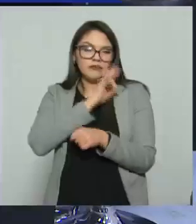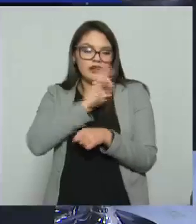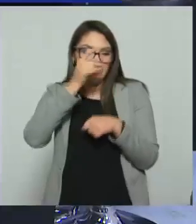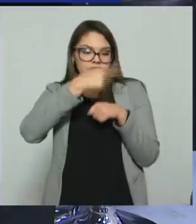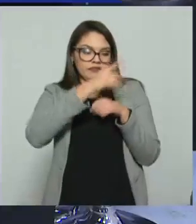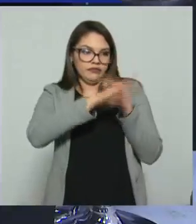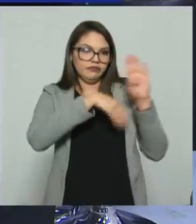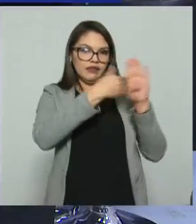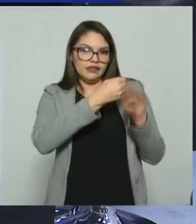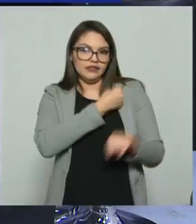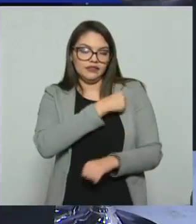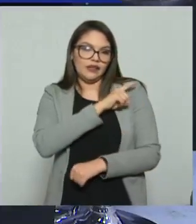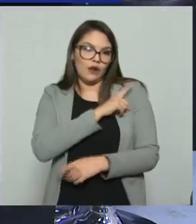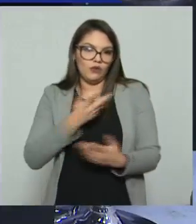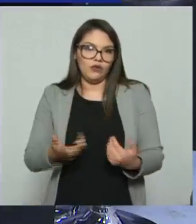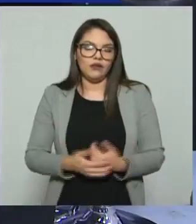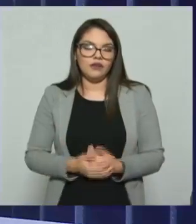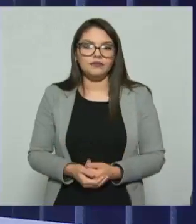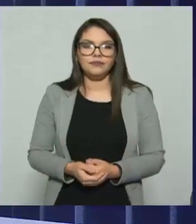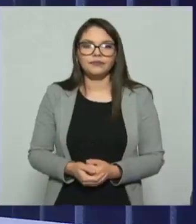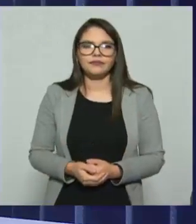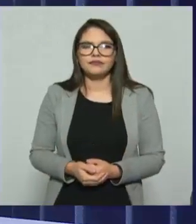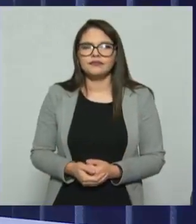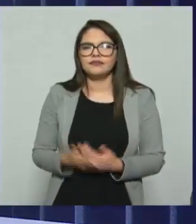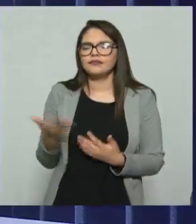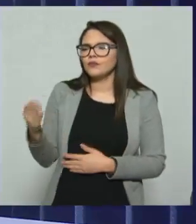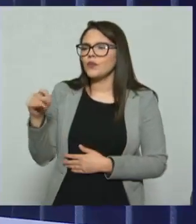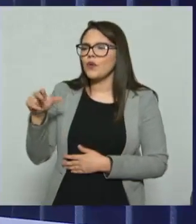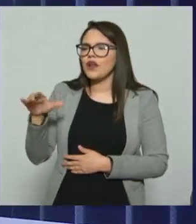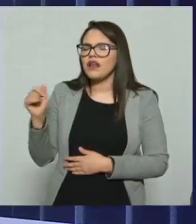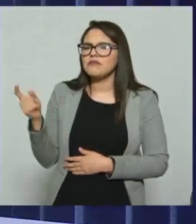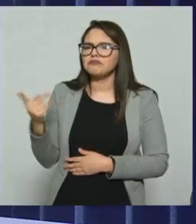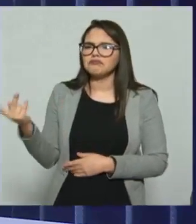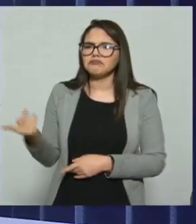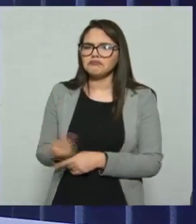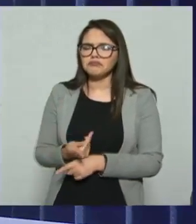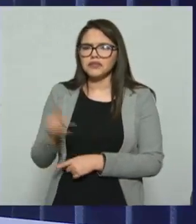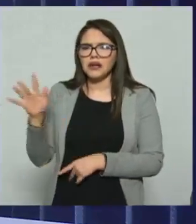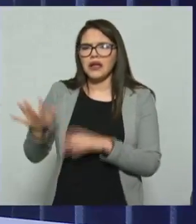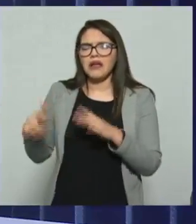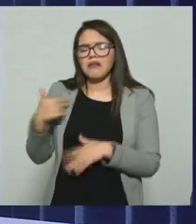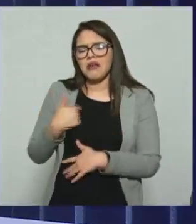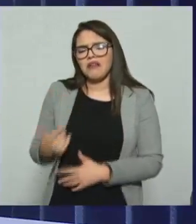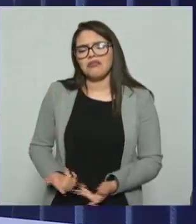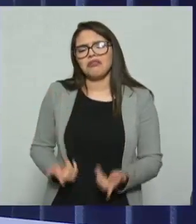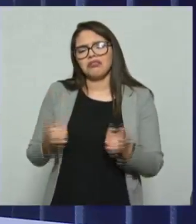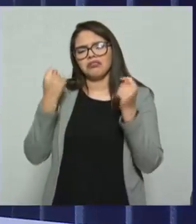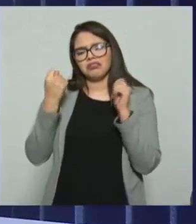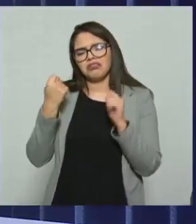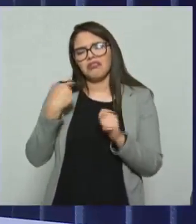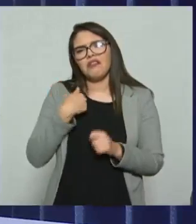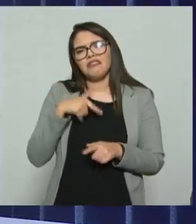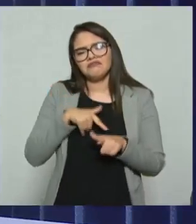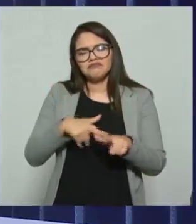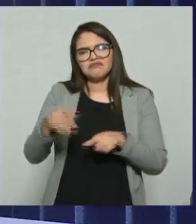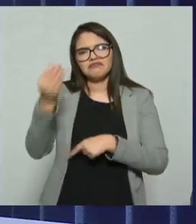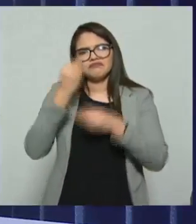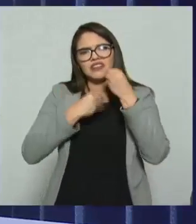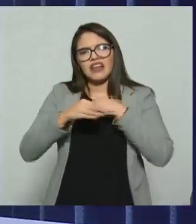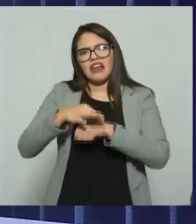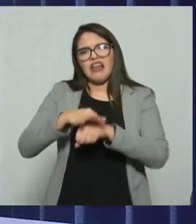salud. Claro. Mónica, ¿qué pasa? Hay muchas personas que dicen, a mí no me importa, yo voy a seguir comiendo carne, así tenga clenbuterol, antibióticos